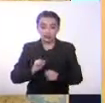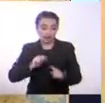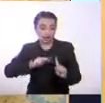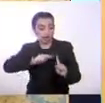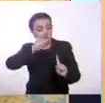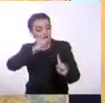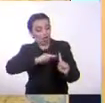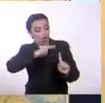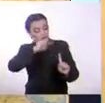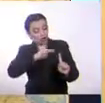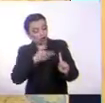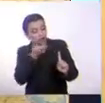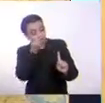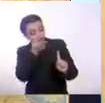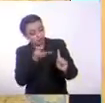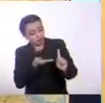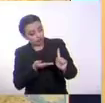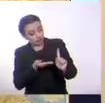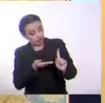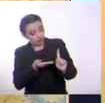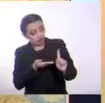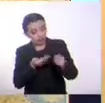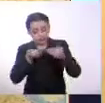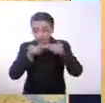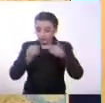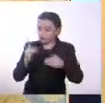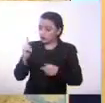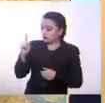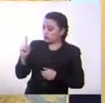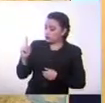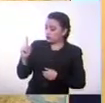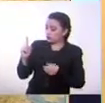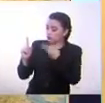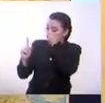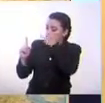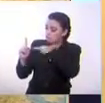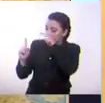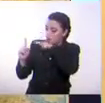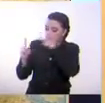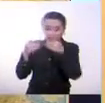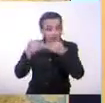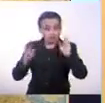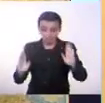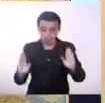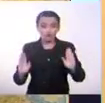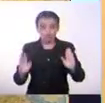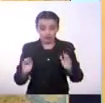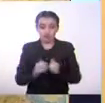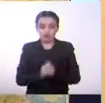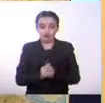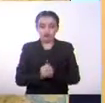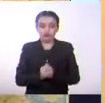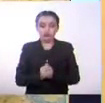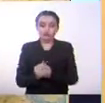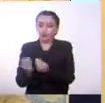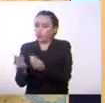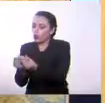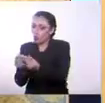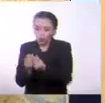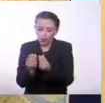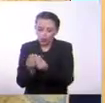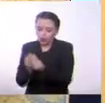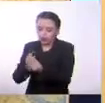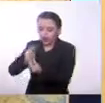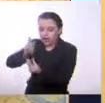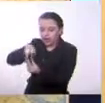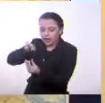las van a diferenciar de otras personas. Y también esas mismas características las puede tener un grupo de personas que las